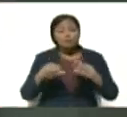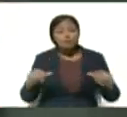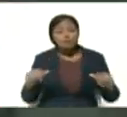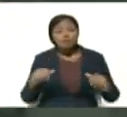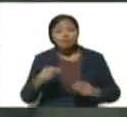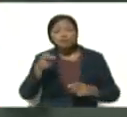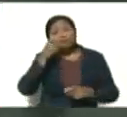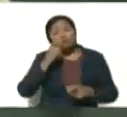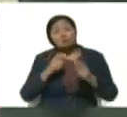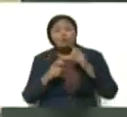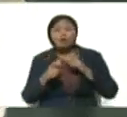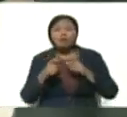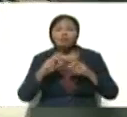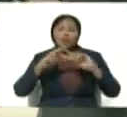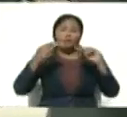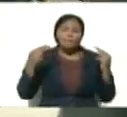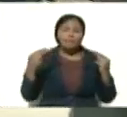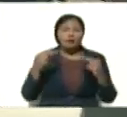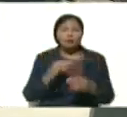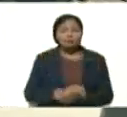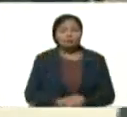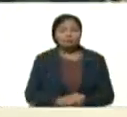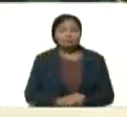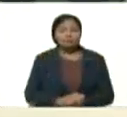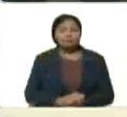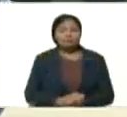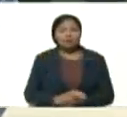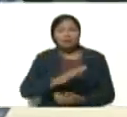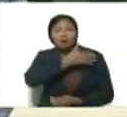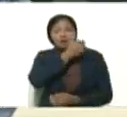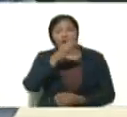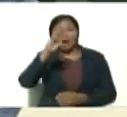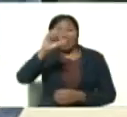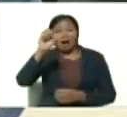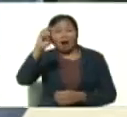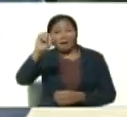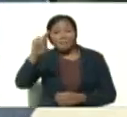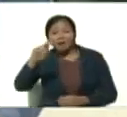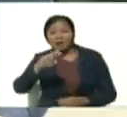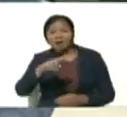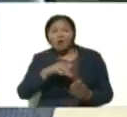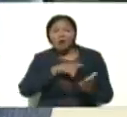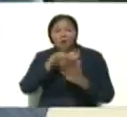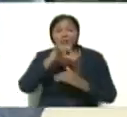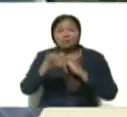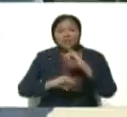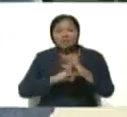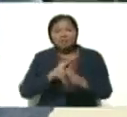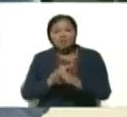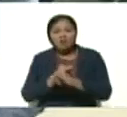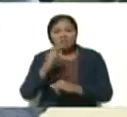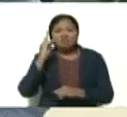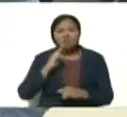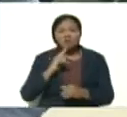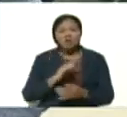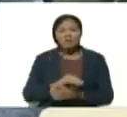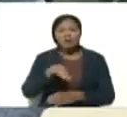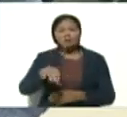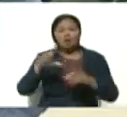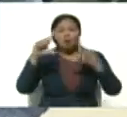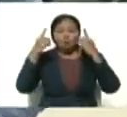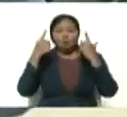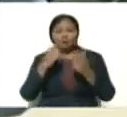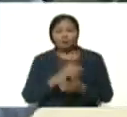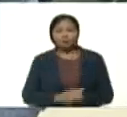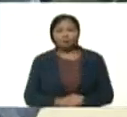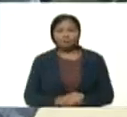la seguridad ciudadana y la paz, almirante en jefa Carmen Meléndez. Recordemos, nos encontramos en el aeropuerto internacional Simón Bolívar, en el estado